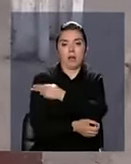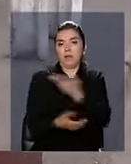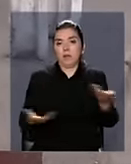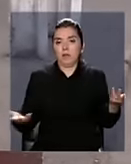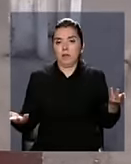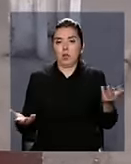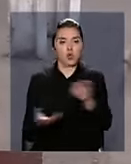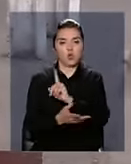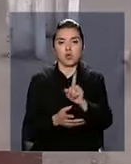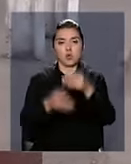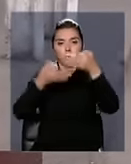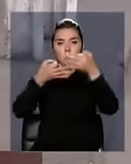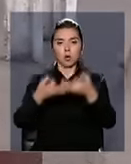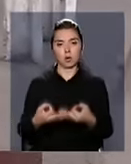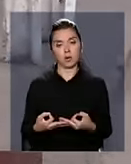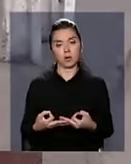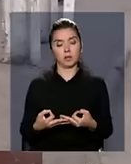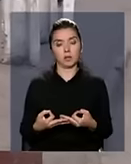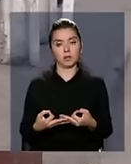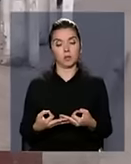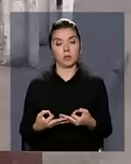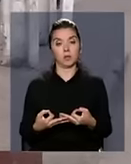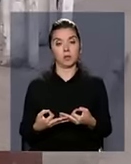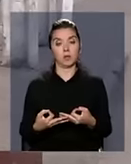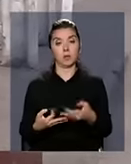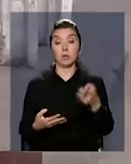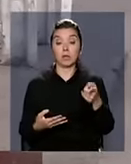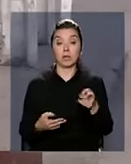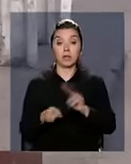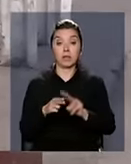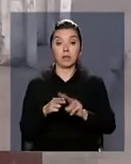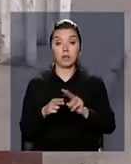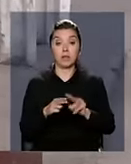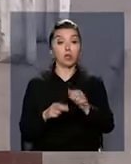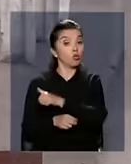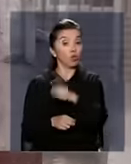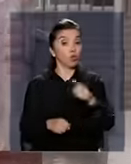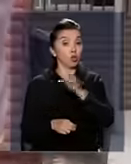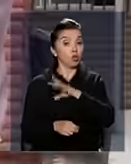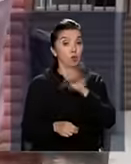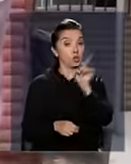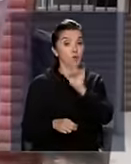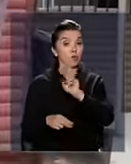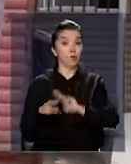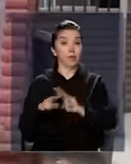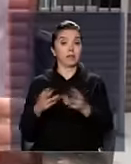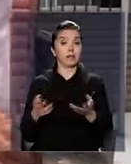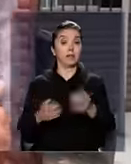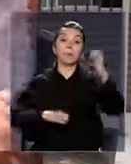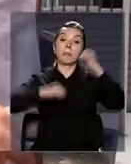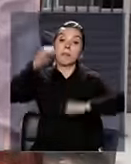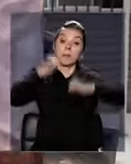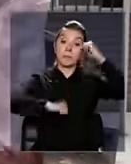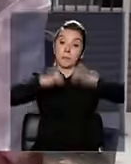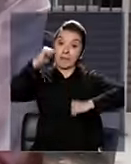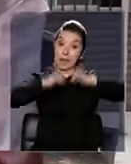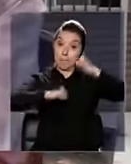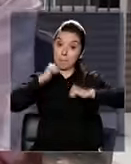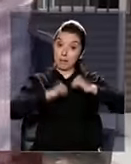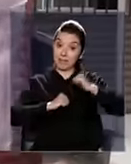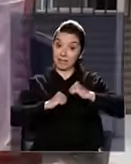Encuentro que no corresponde porque estaba haciendo algo que no todos los chilenos hacen. Sin embargo, desde la empresa de Feria Libre, donde ella